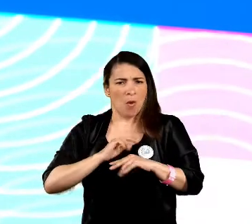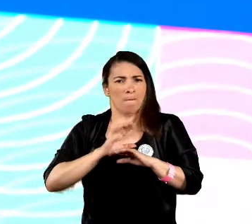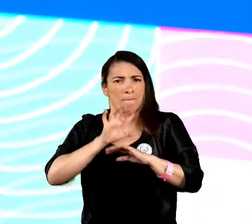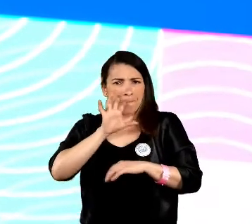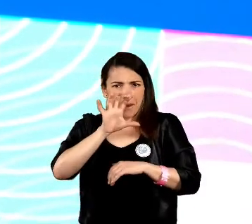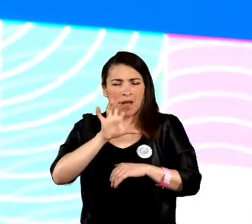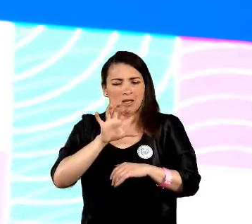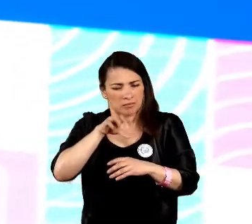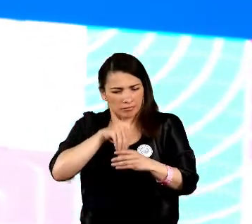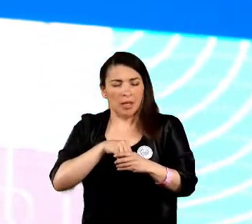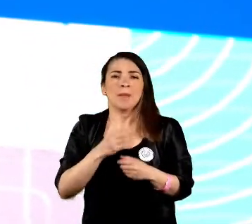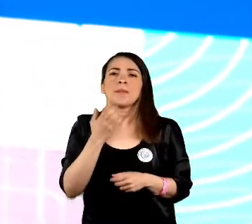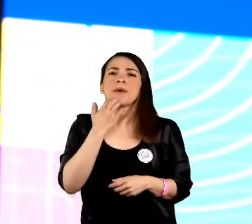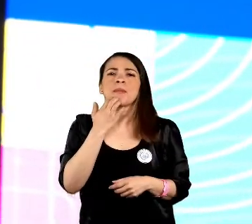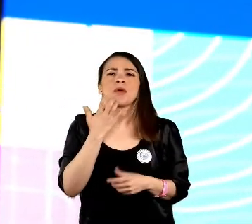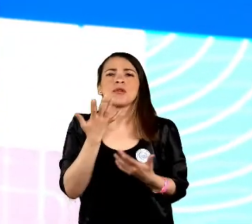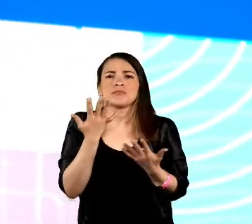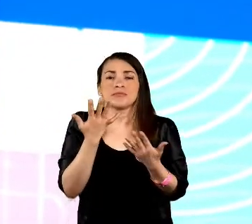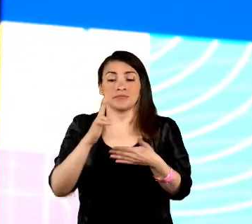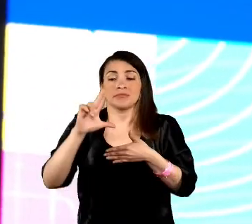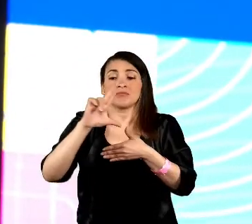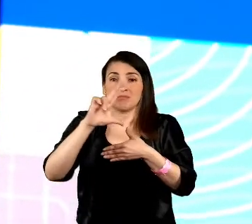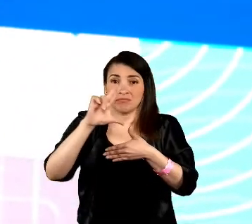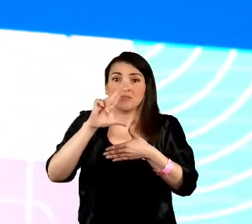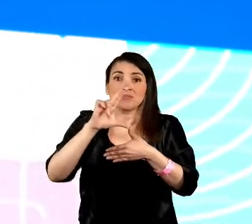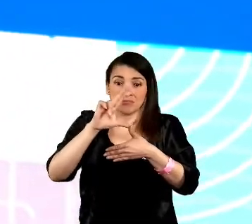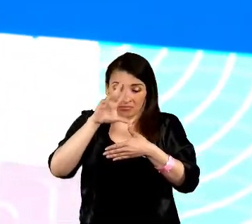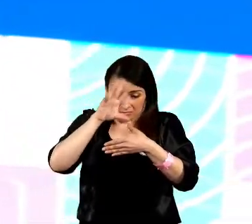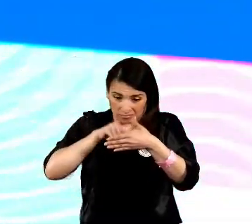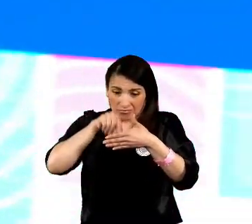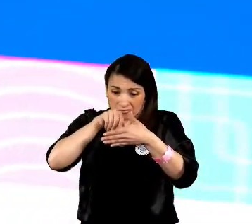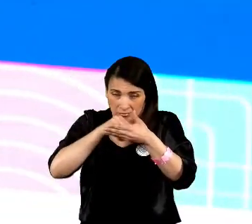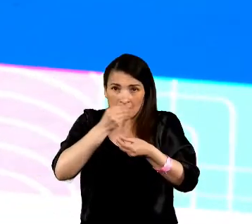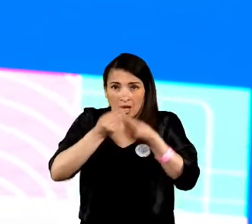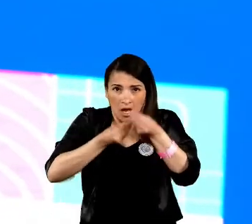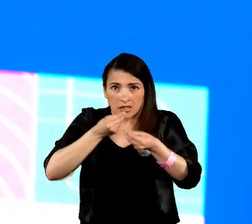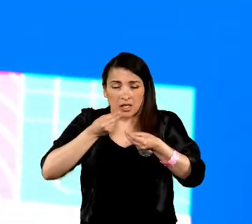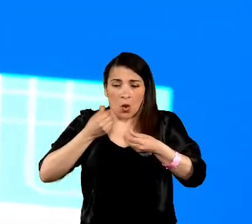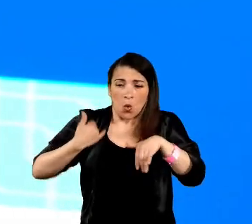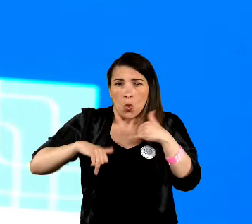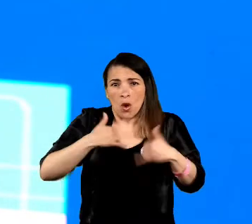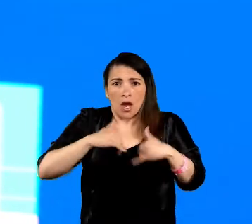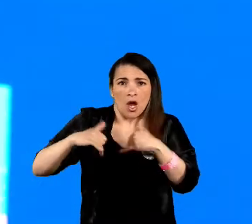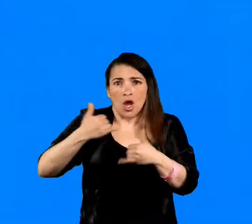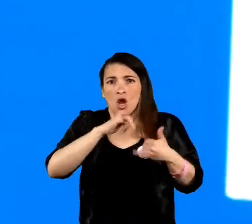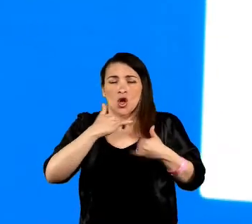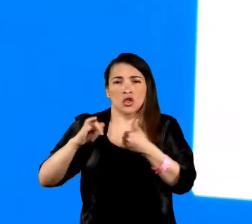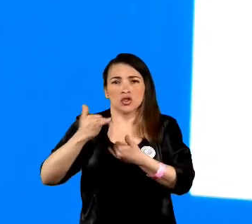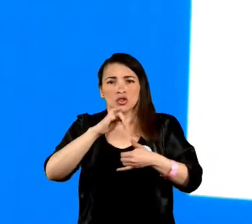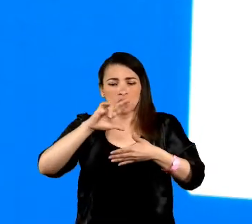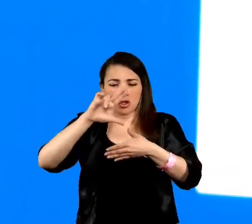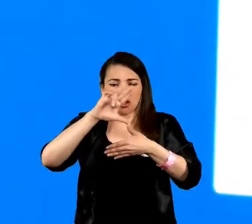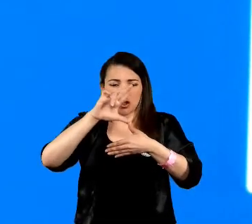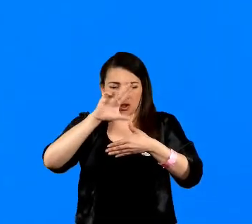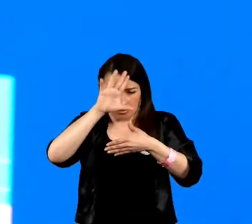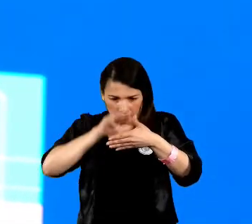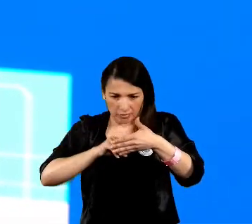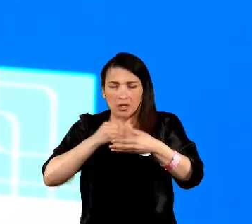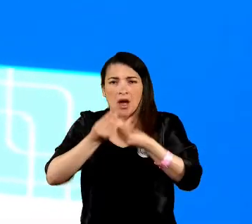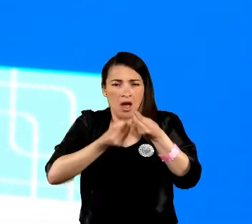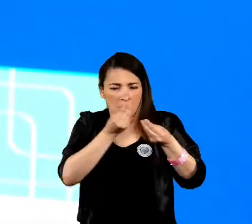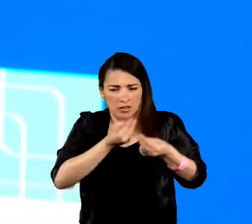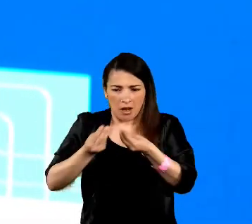que desde Argentina desde latinoamérica están haciendo juegos y juegos que están revolucionando también la industria así que bueno